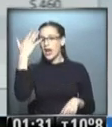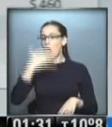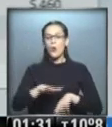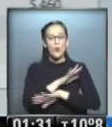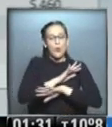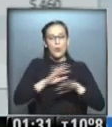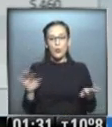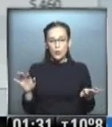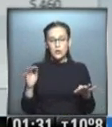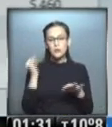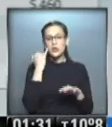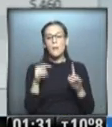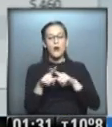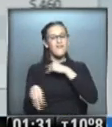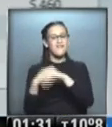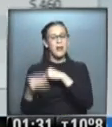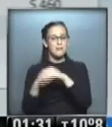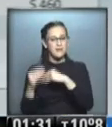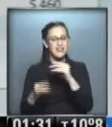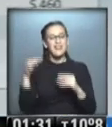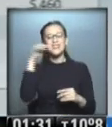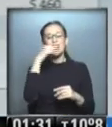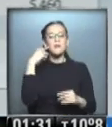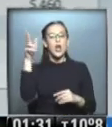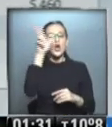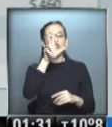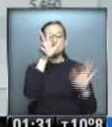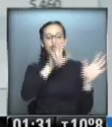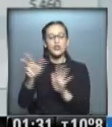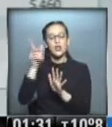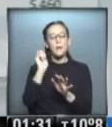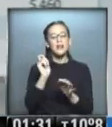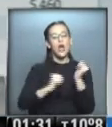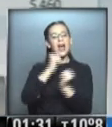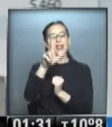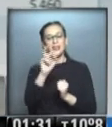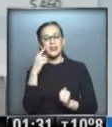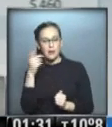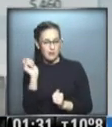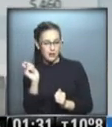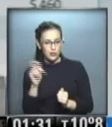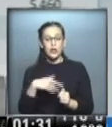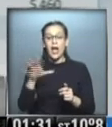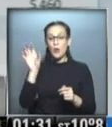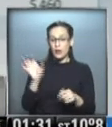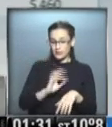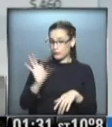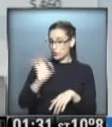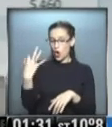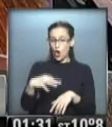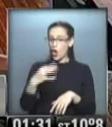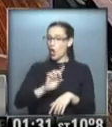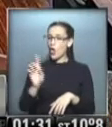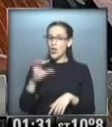llegamos en términos de ingreso familiar, 7.801 a 30.000. Recordemos que ninguno de los dos tiene que ganar más de 15.000